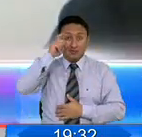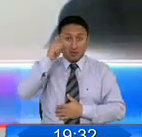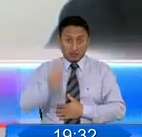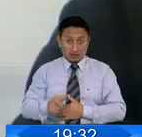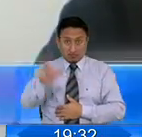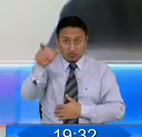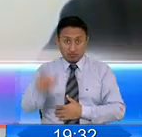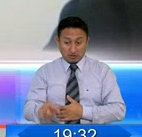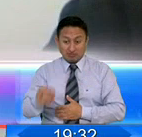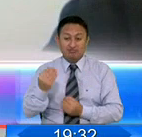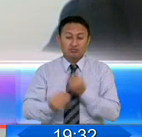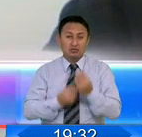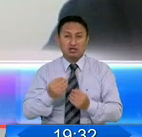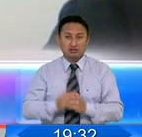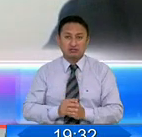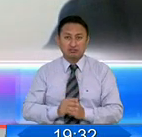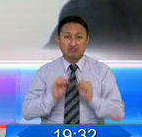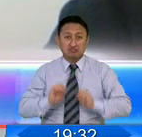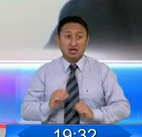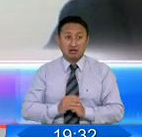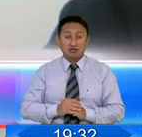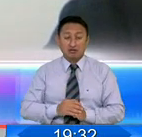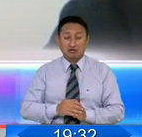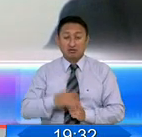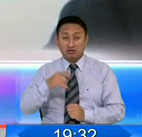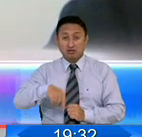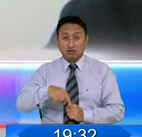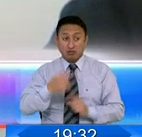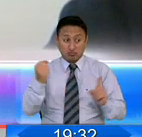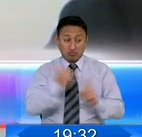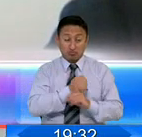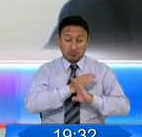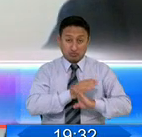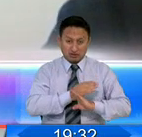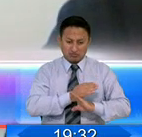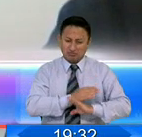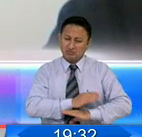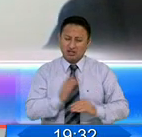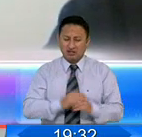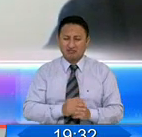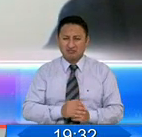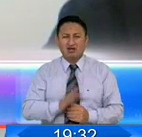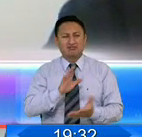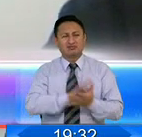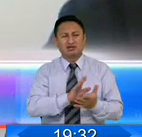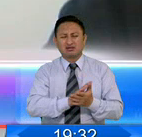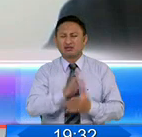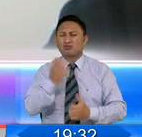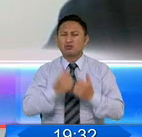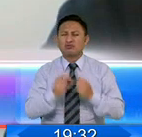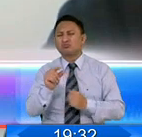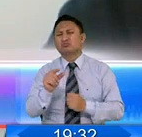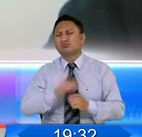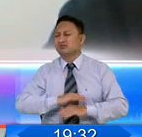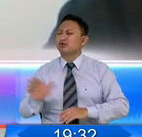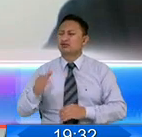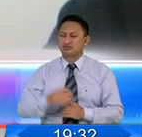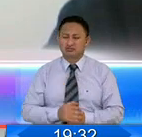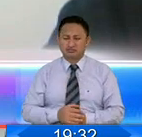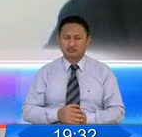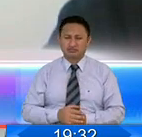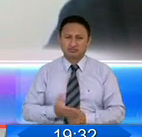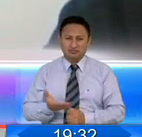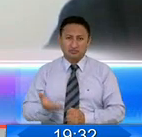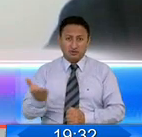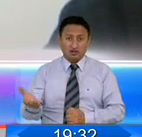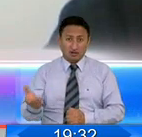lo que hacen es se inhiben del conocimiento del ataque y resistencia y pasa a ser una contravención. Esta contravención es la que